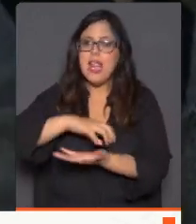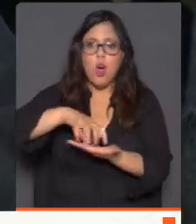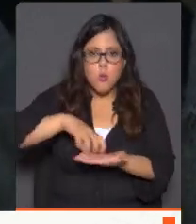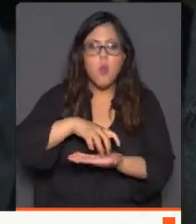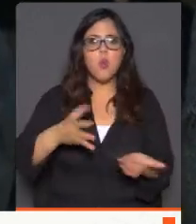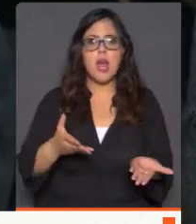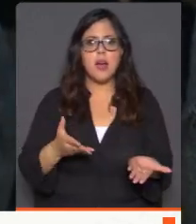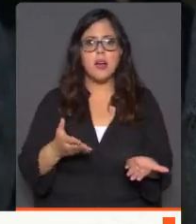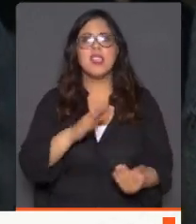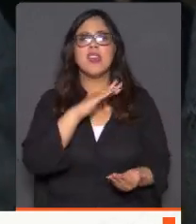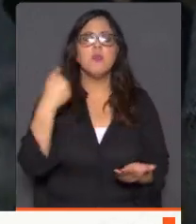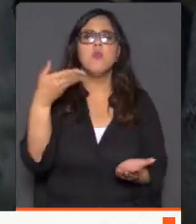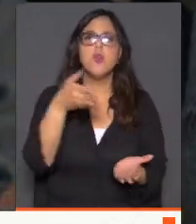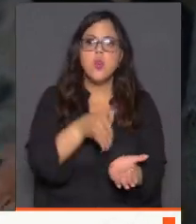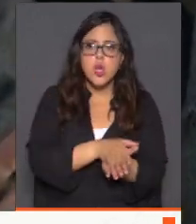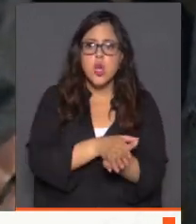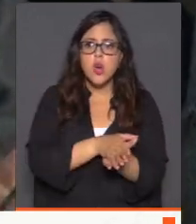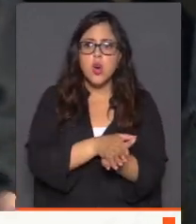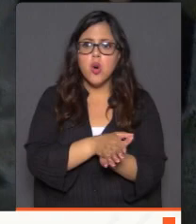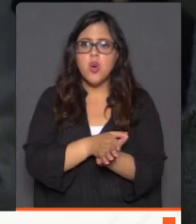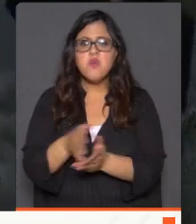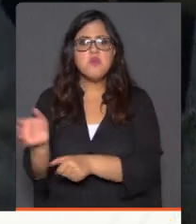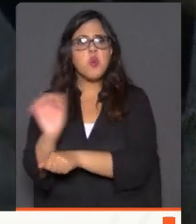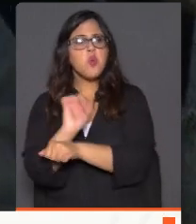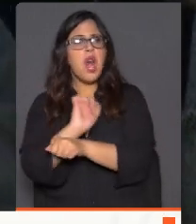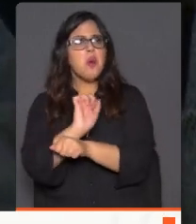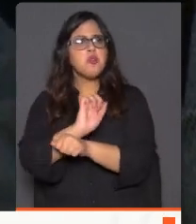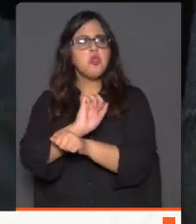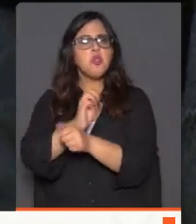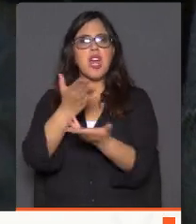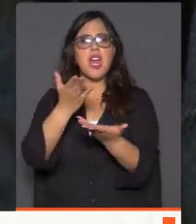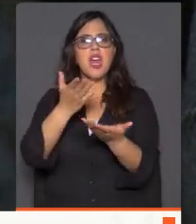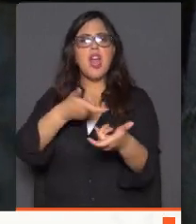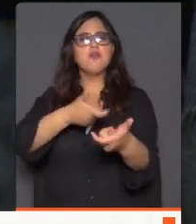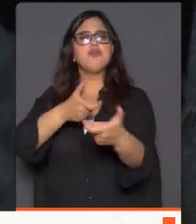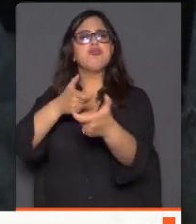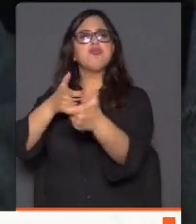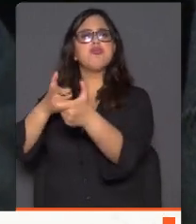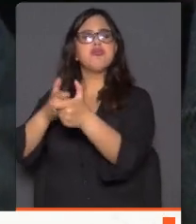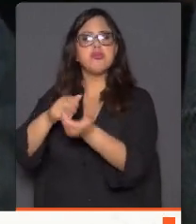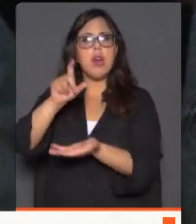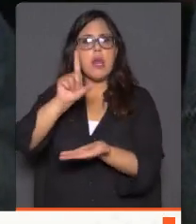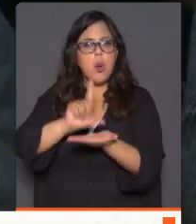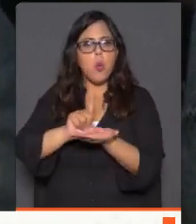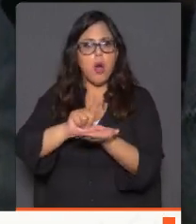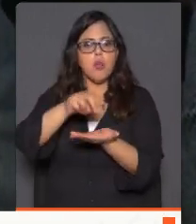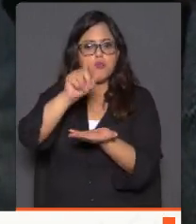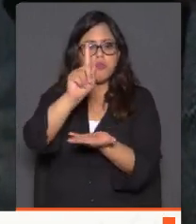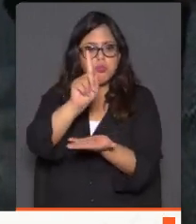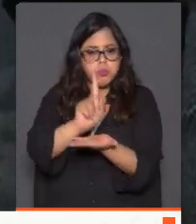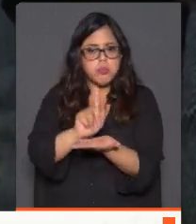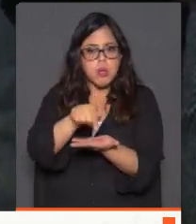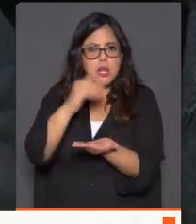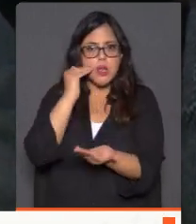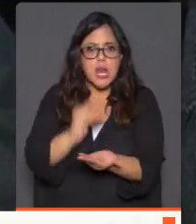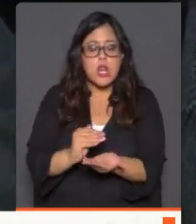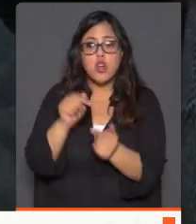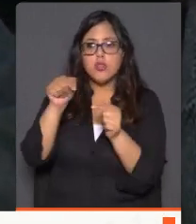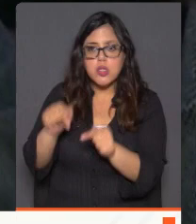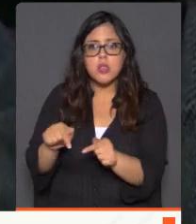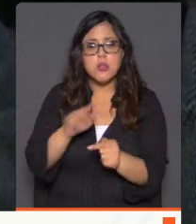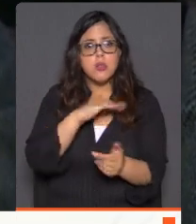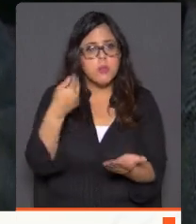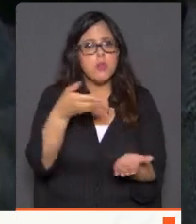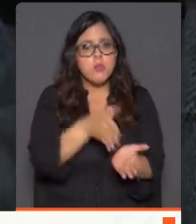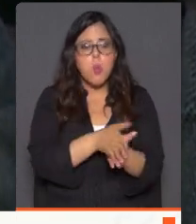que falleció después de un auto que se pasó disparando por el lugar donde él se encontraba y esto terminó en su muerte